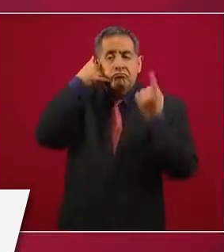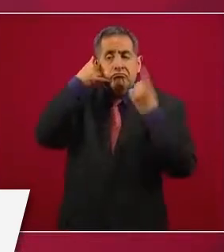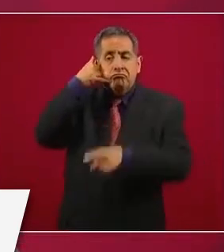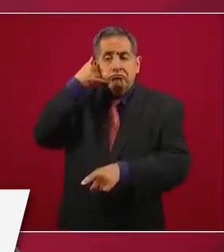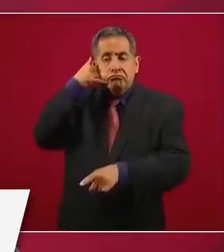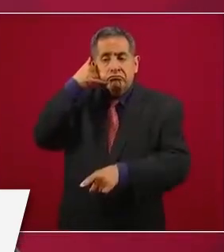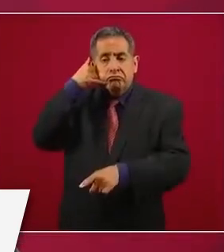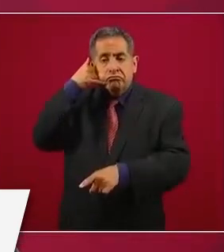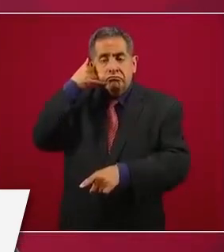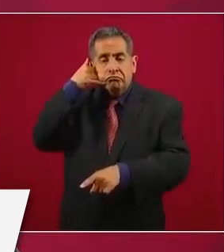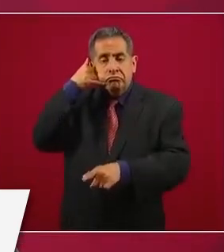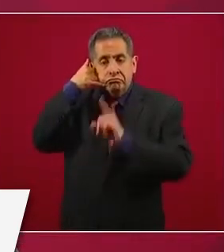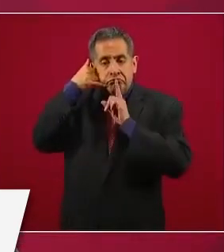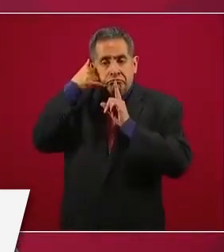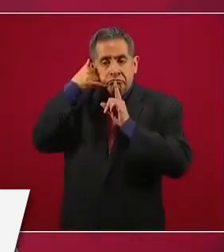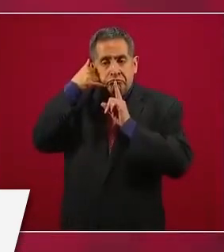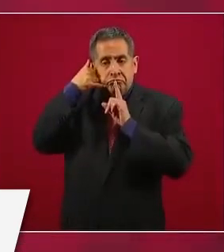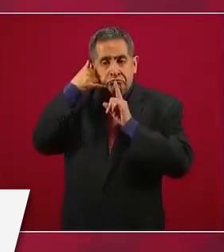y ya.